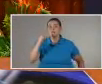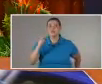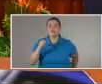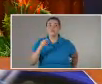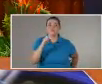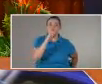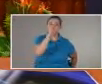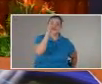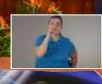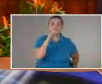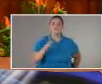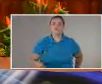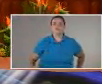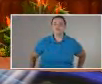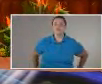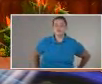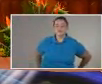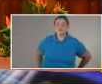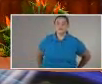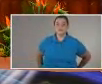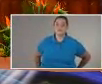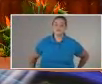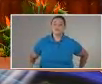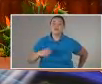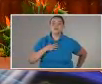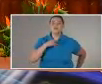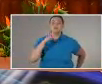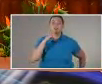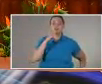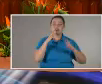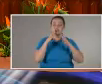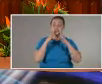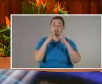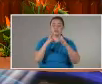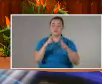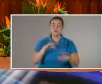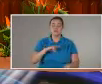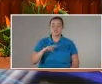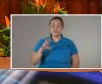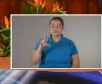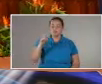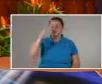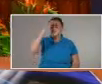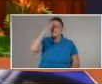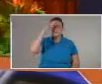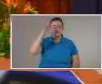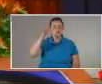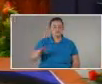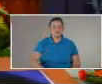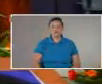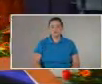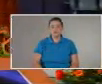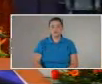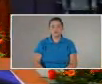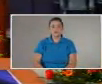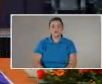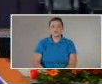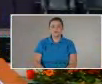Pregúnteme. Mi respuesta va a ser: no sé, hermano. Le voy a aproximar algunas cosas, pero no sé.